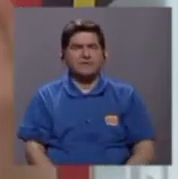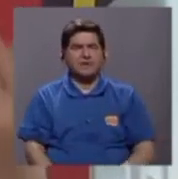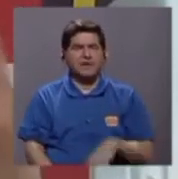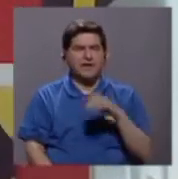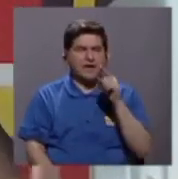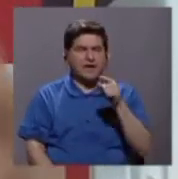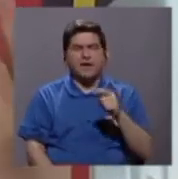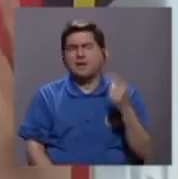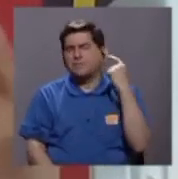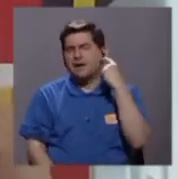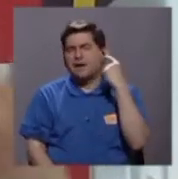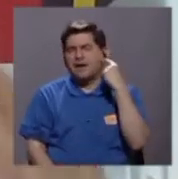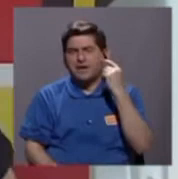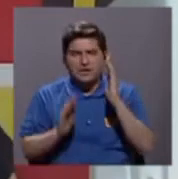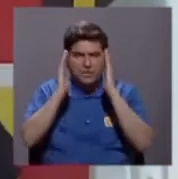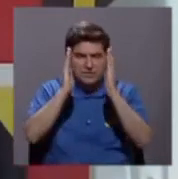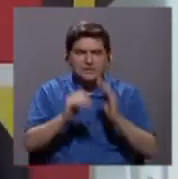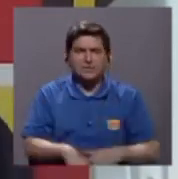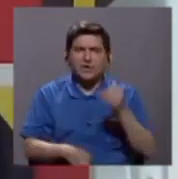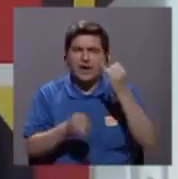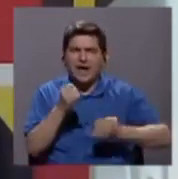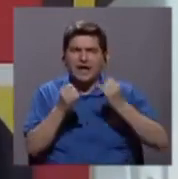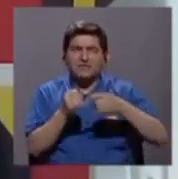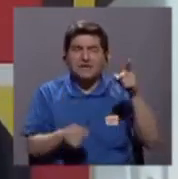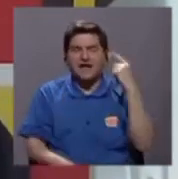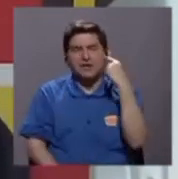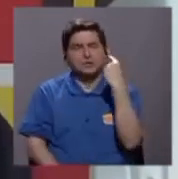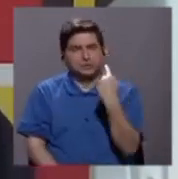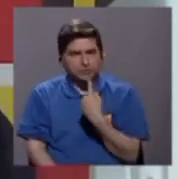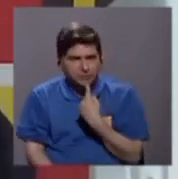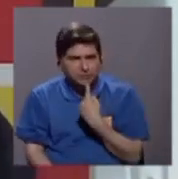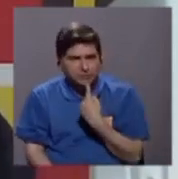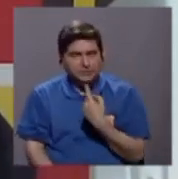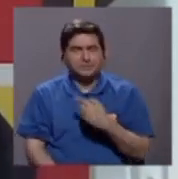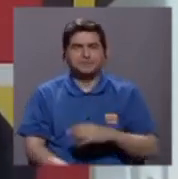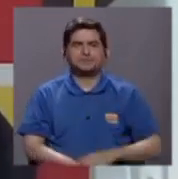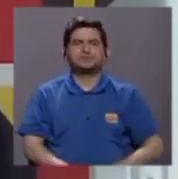su oído, porque él a finales estuvo sordo.